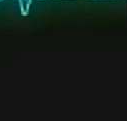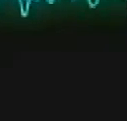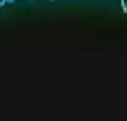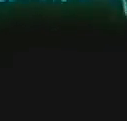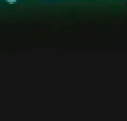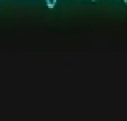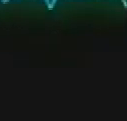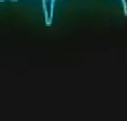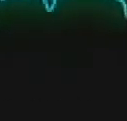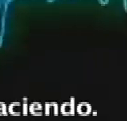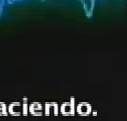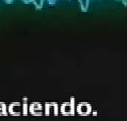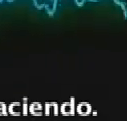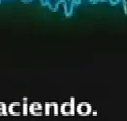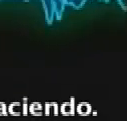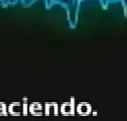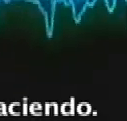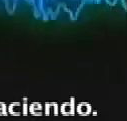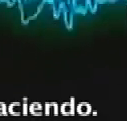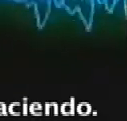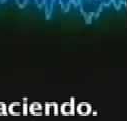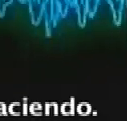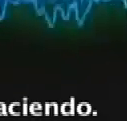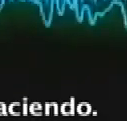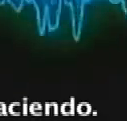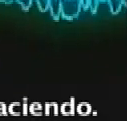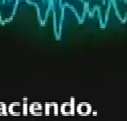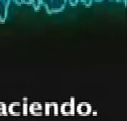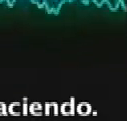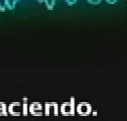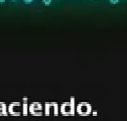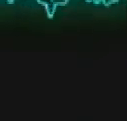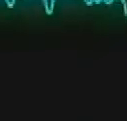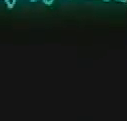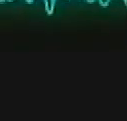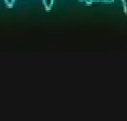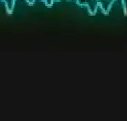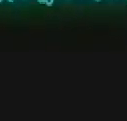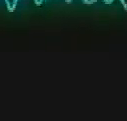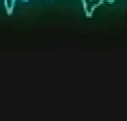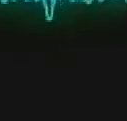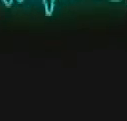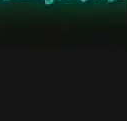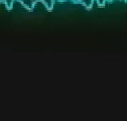una forma natural. Nadie sabe lo que estamos haciendo.